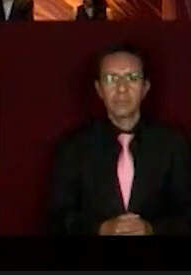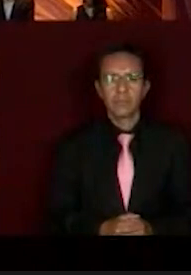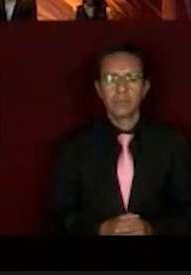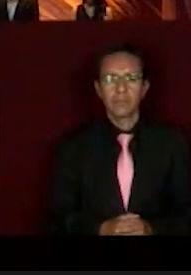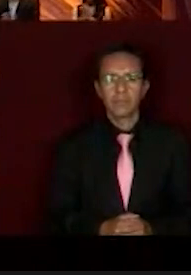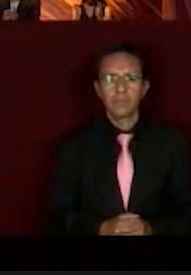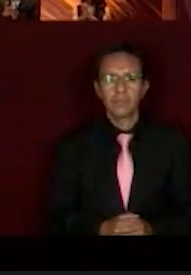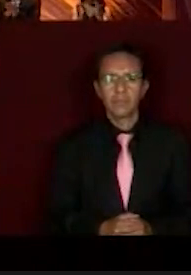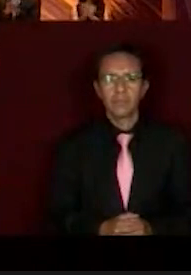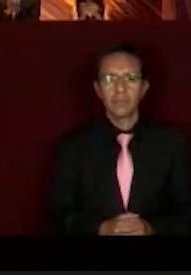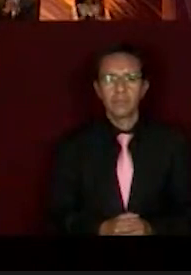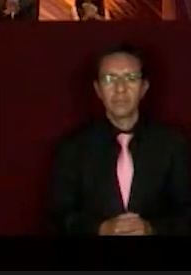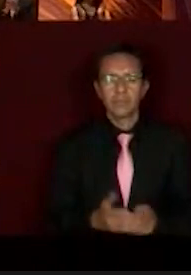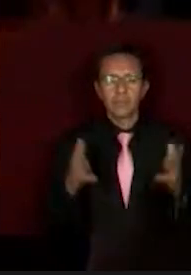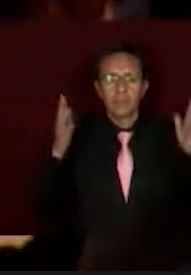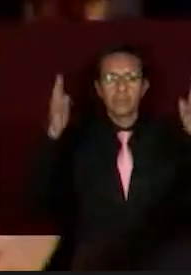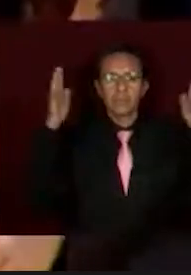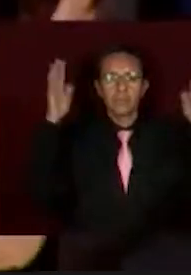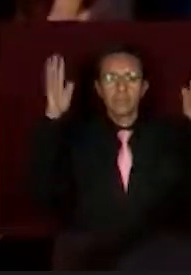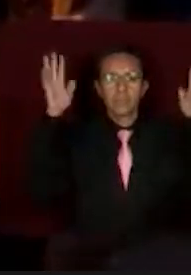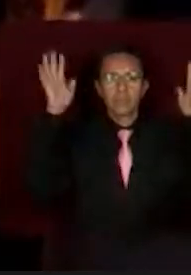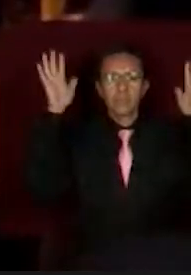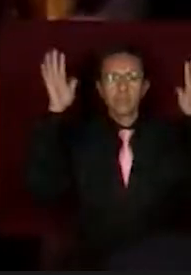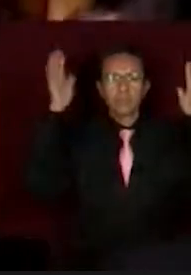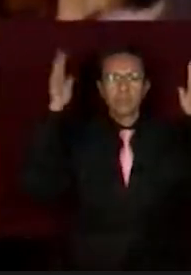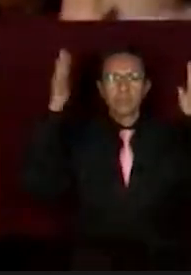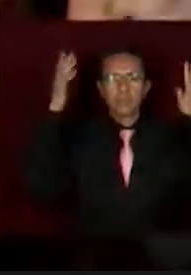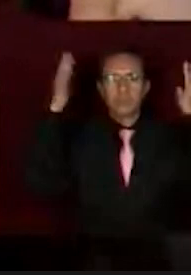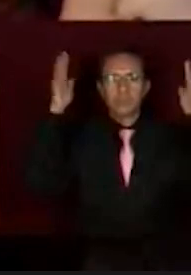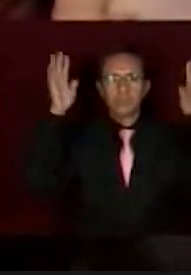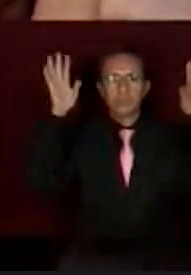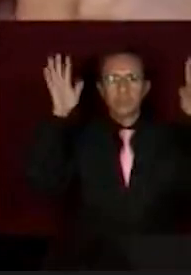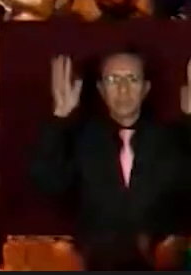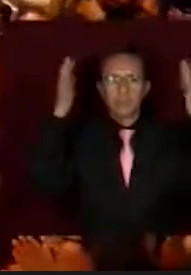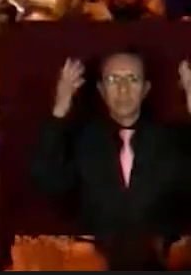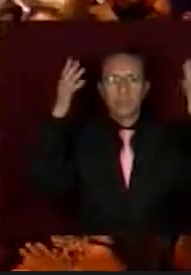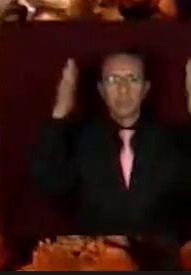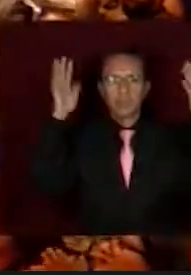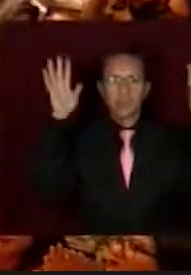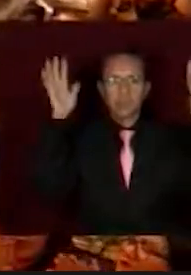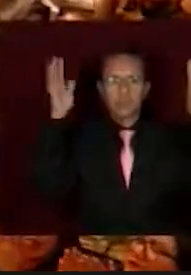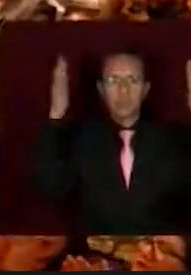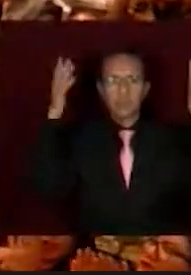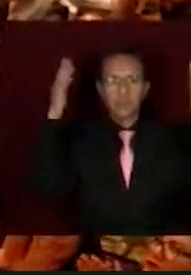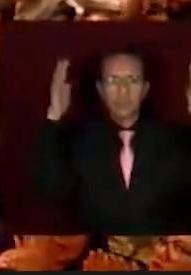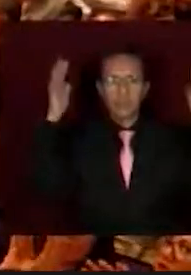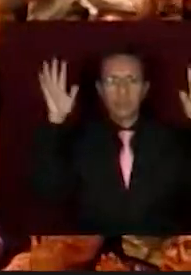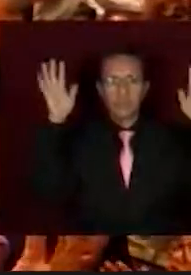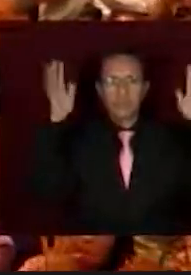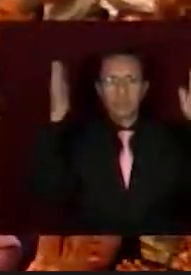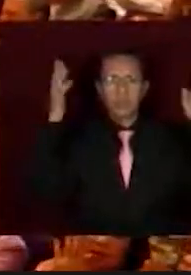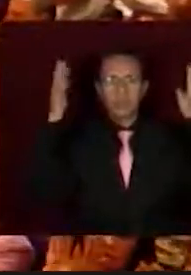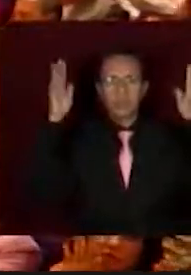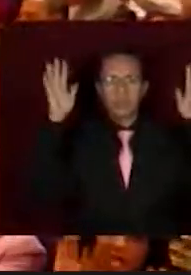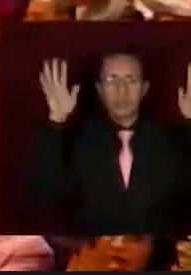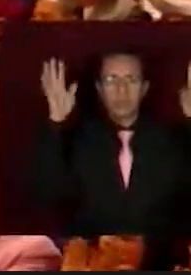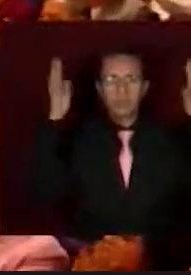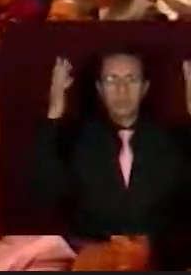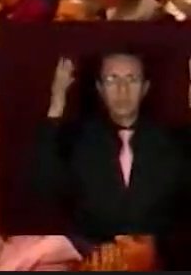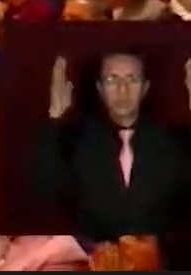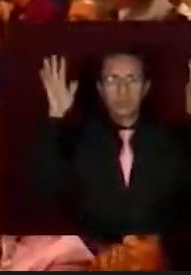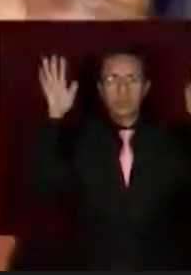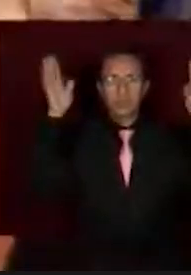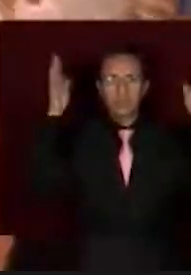Enrique Alfaro me refiero en esta ocasión a dos frases que él utilizó